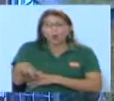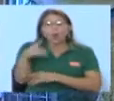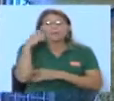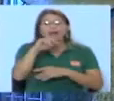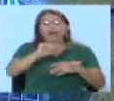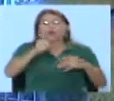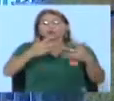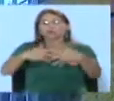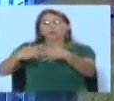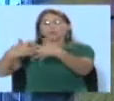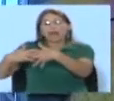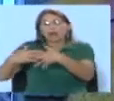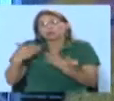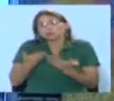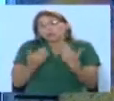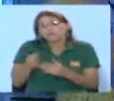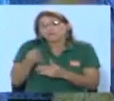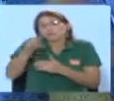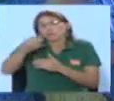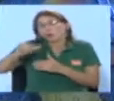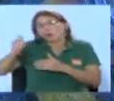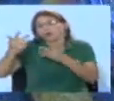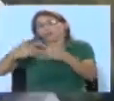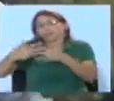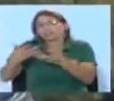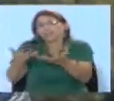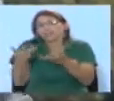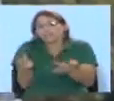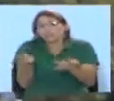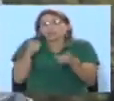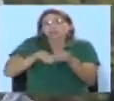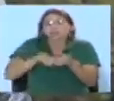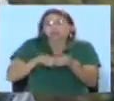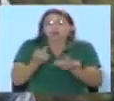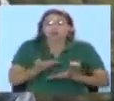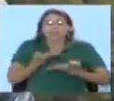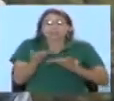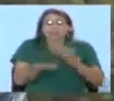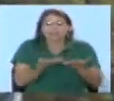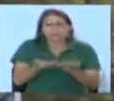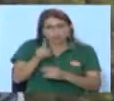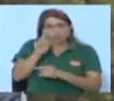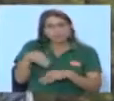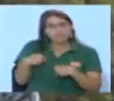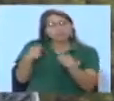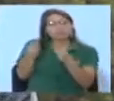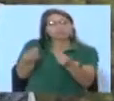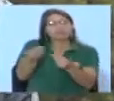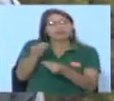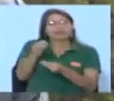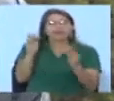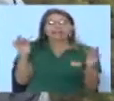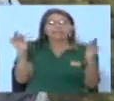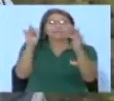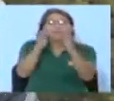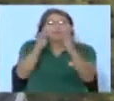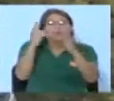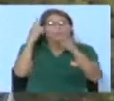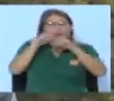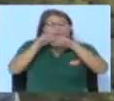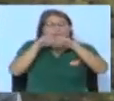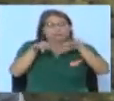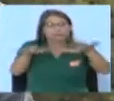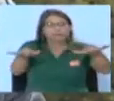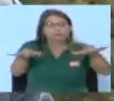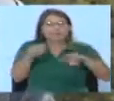si eventualmente alguien adicional quiere entrar a ofrecer el servicio, le tienen que brindar espectro. Con ese espectro yo hago el despliegue de mi red. Si yo